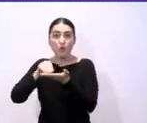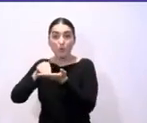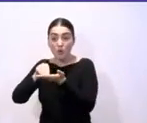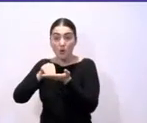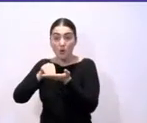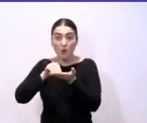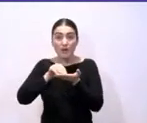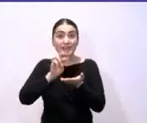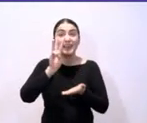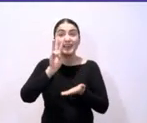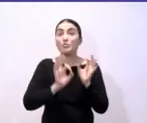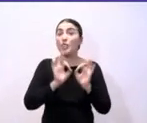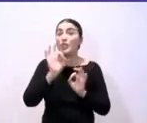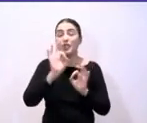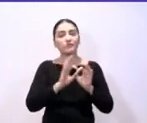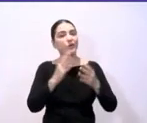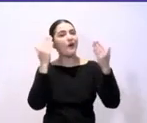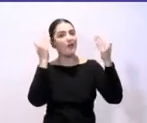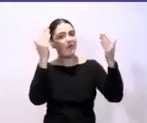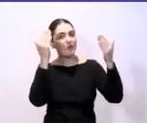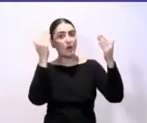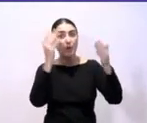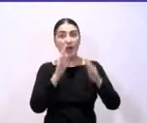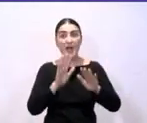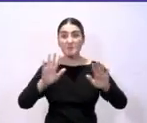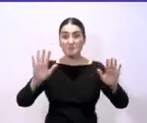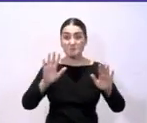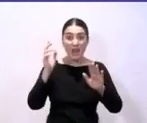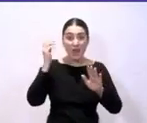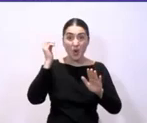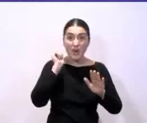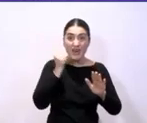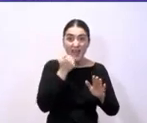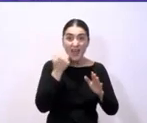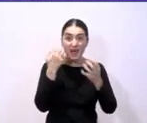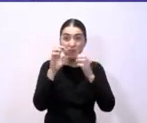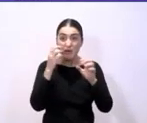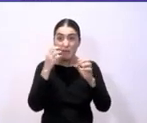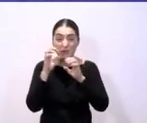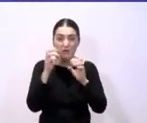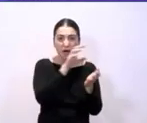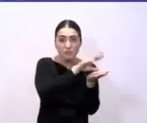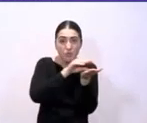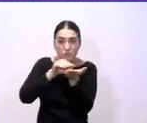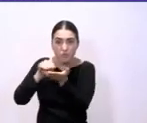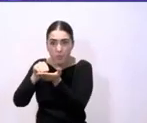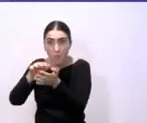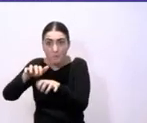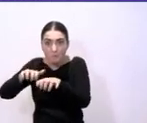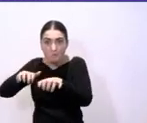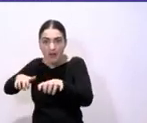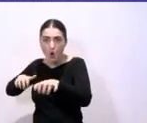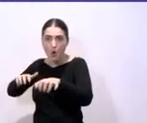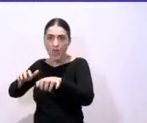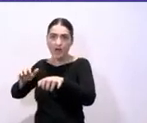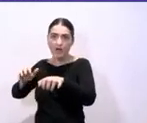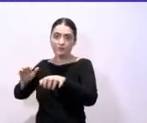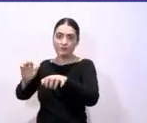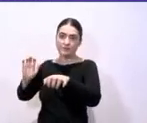de felicitaciones, me parece, pero en la mayoría de las reclamaciones, eso no se lo achaca a usted, porque eso es normal. La